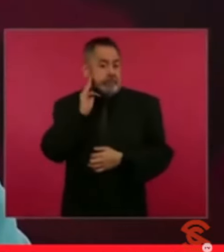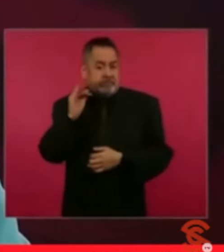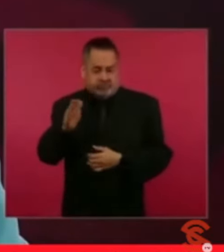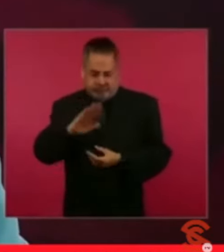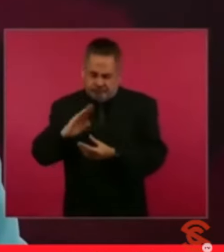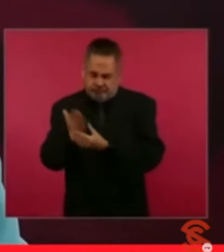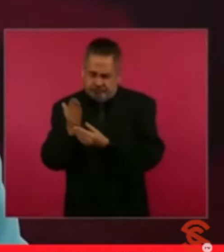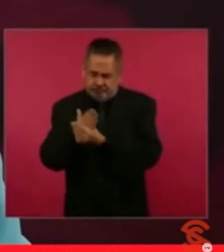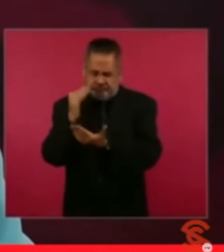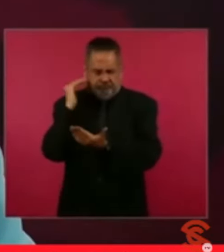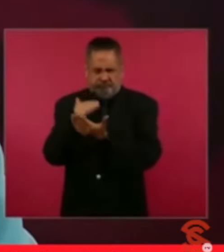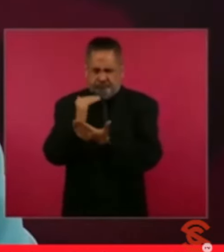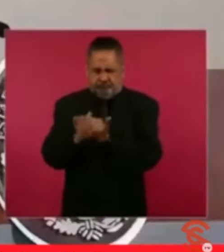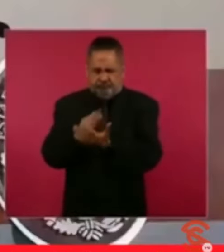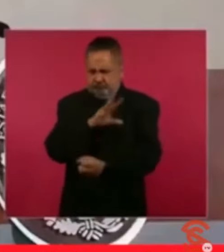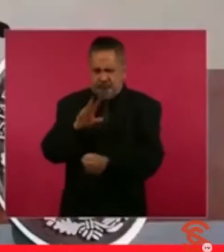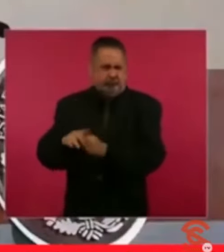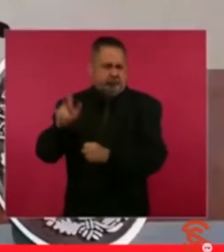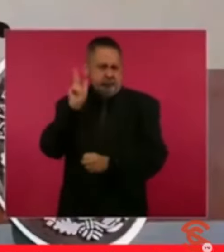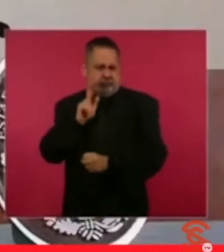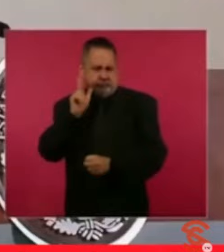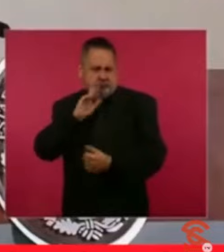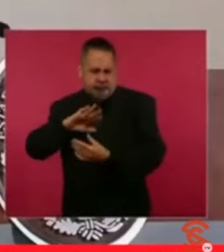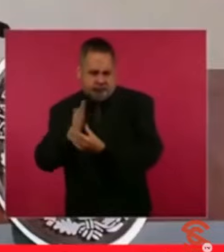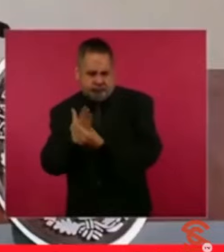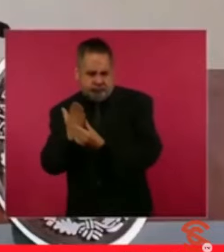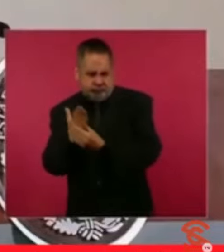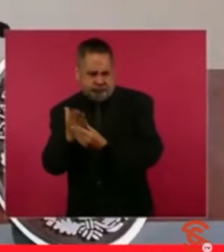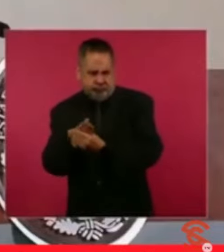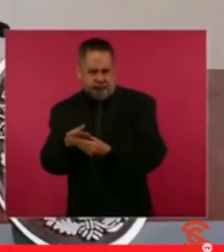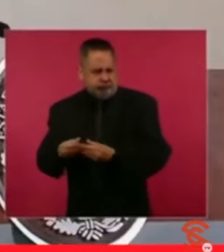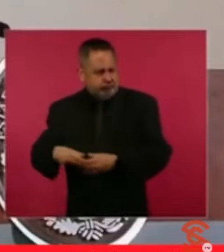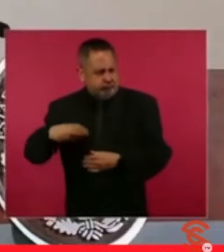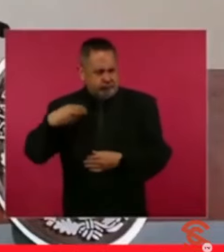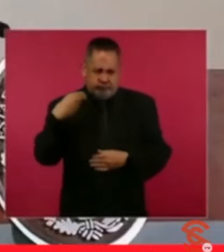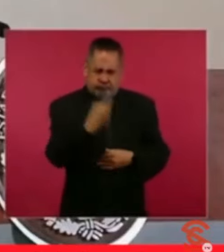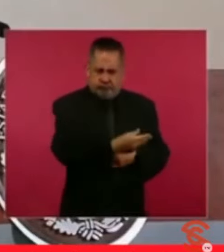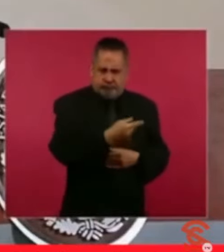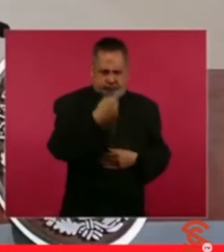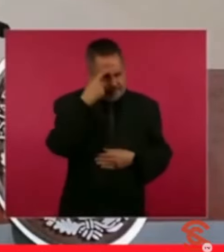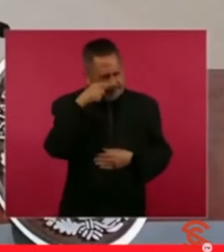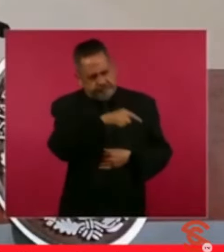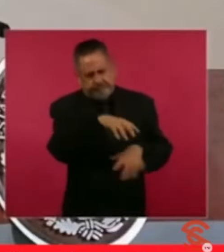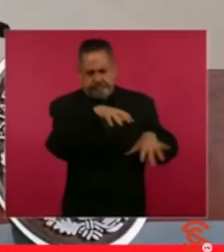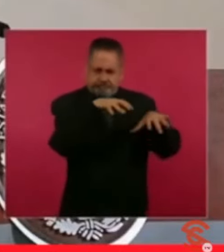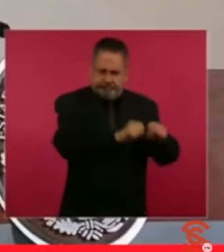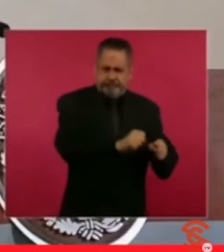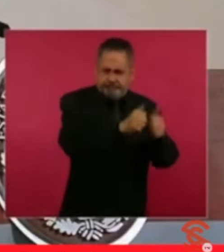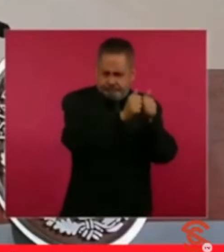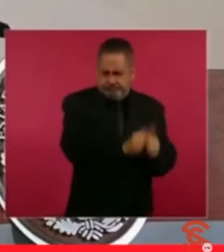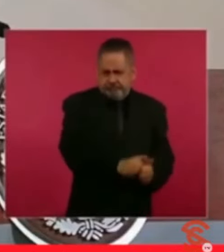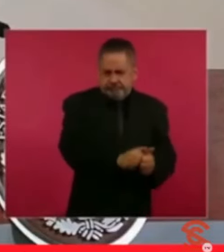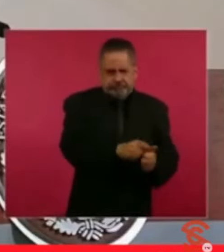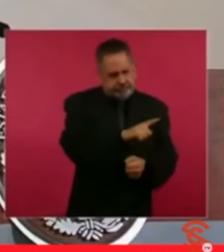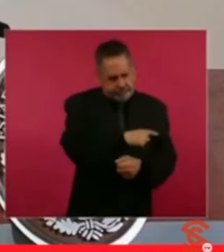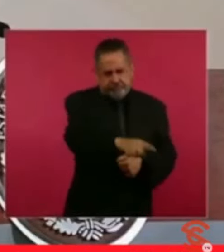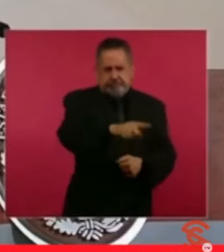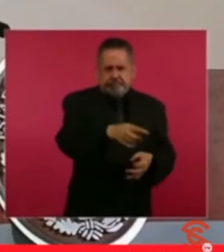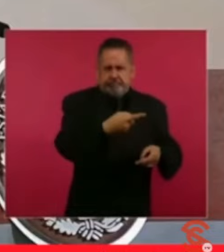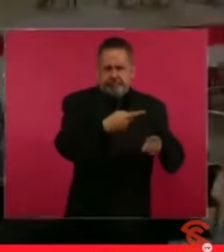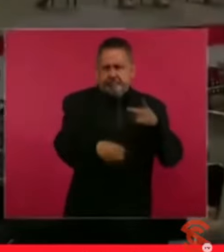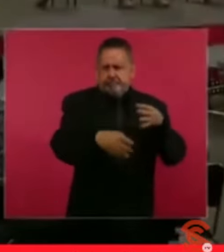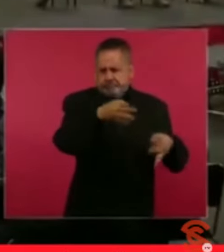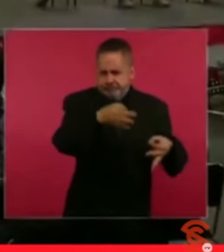de investigación, los elementos para solicitar la legalidad de la detención y la vinculación